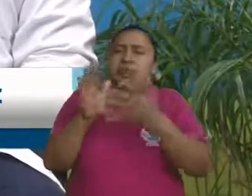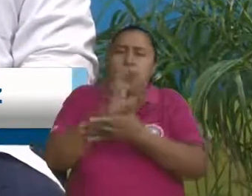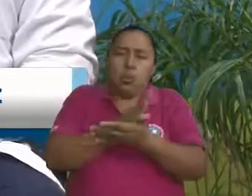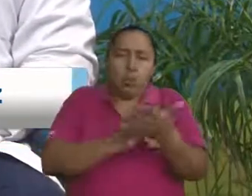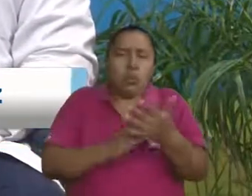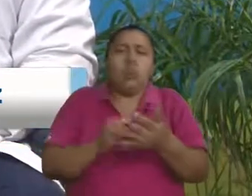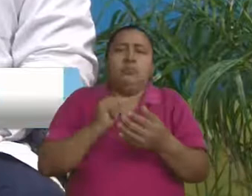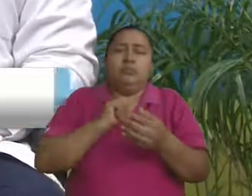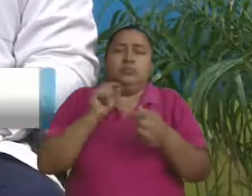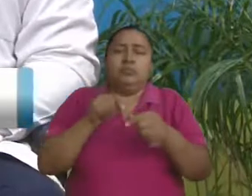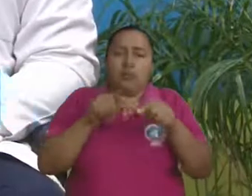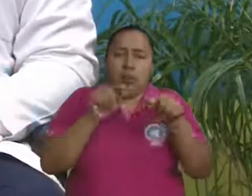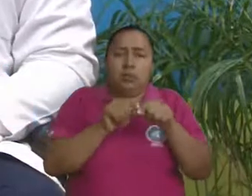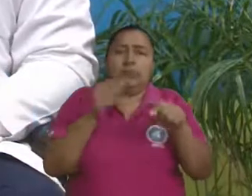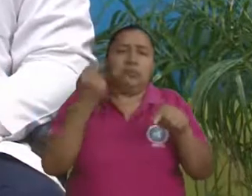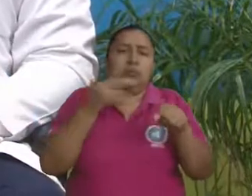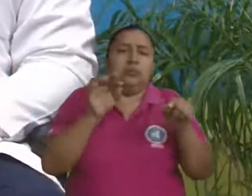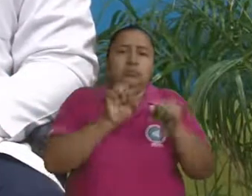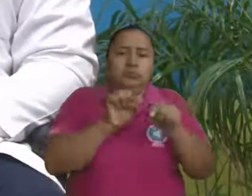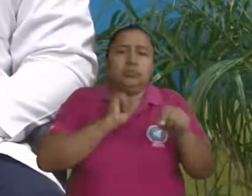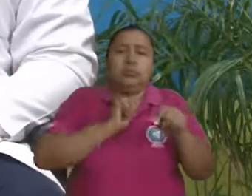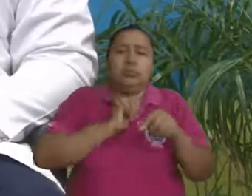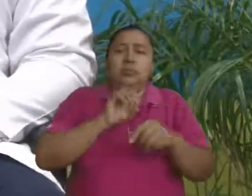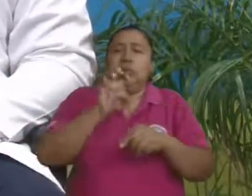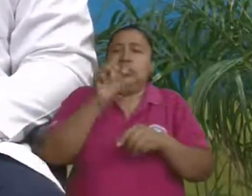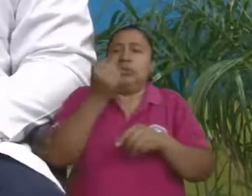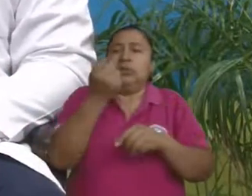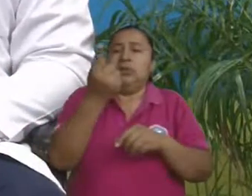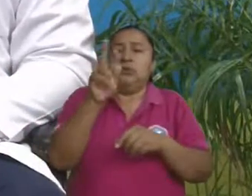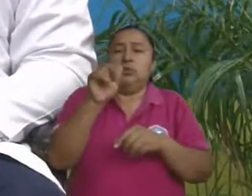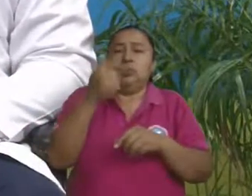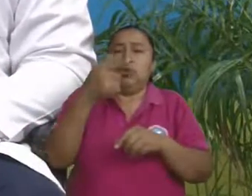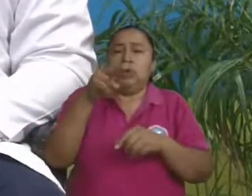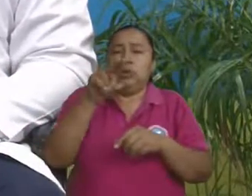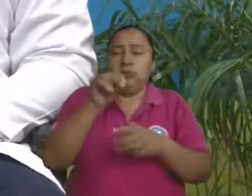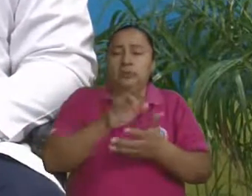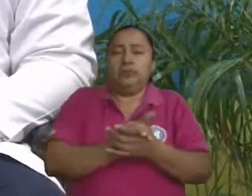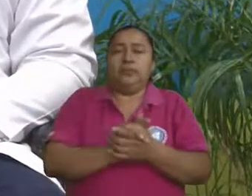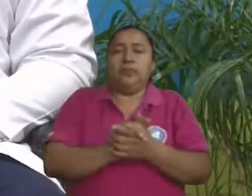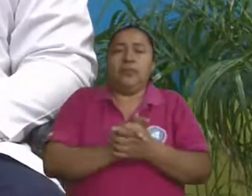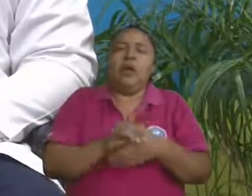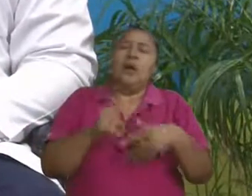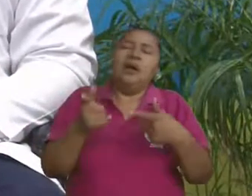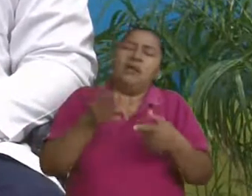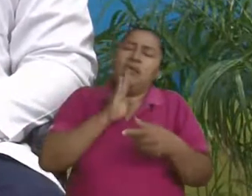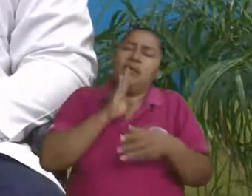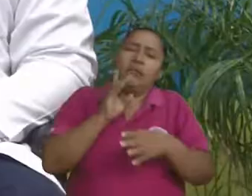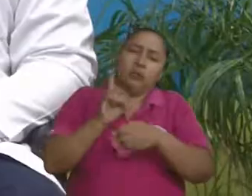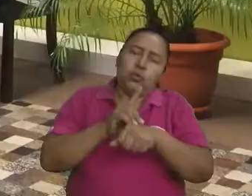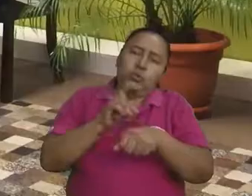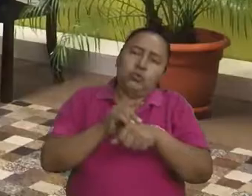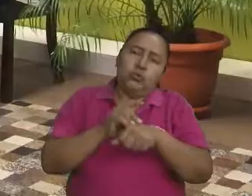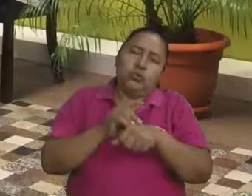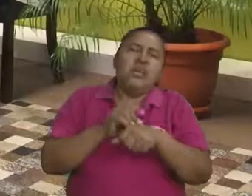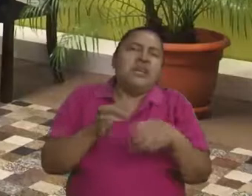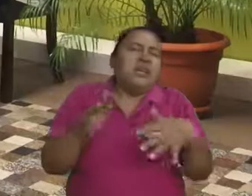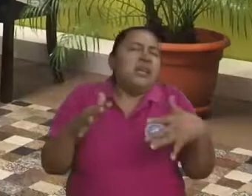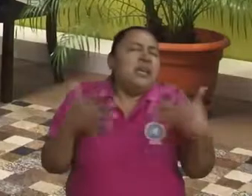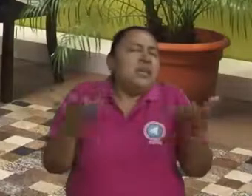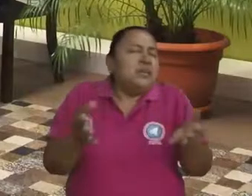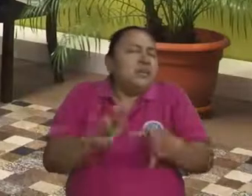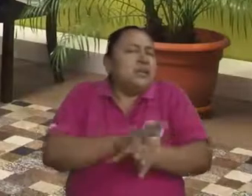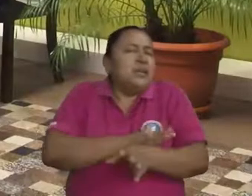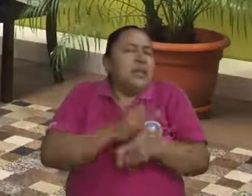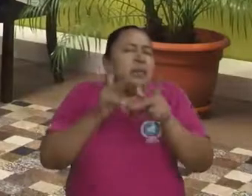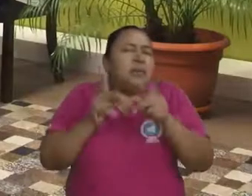entre colelitiasis y estrógenos. Ya. Así es. Ahora, doctor, hablemos de los síntomas. Ya en la primera parte del programa hablábamos de